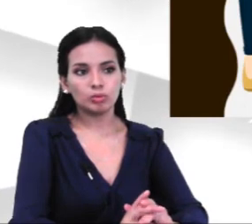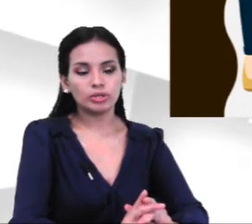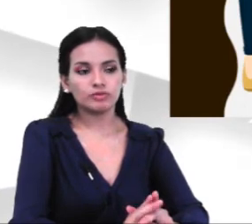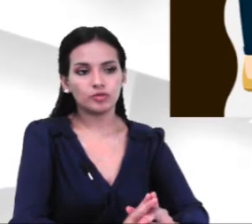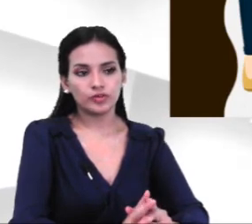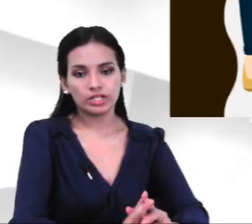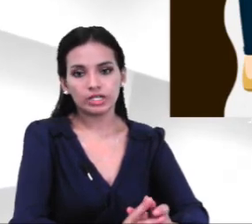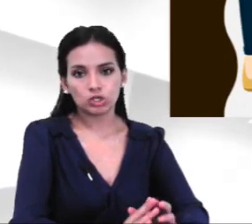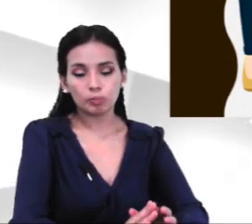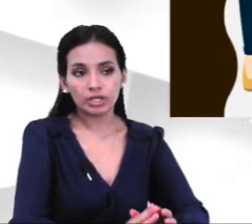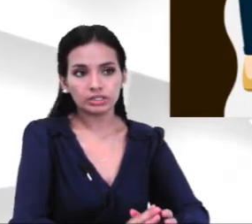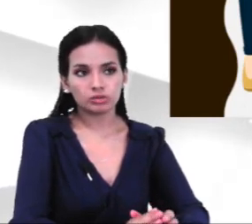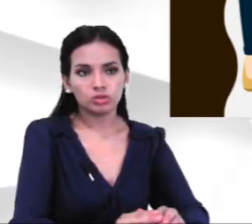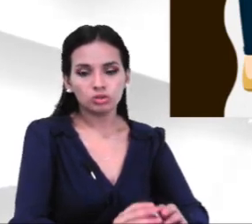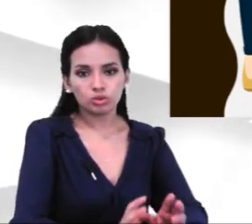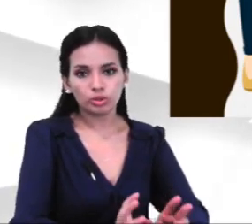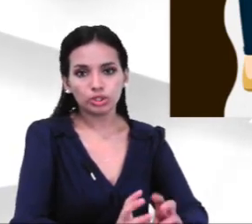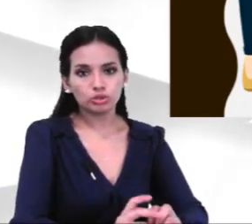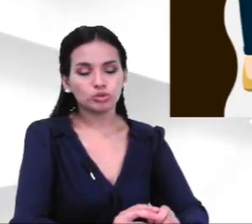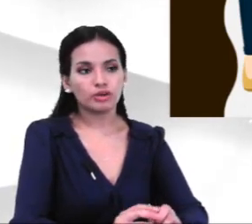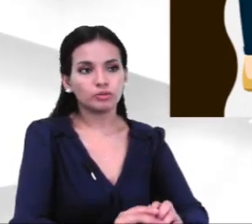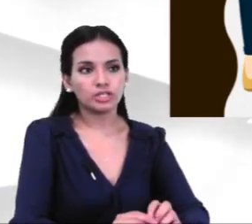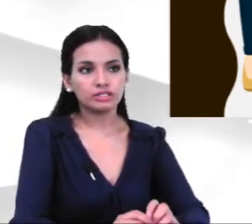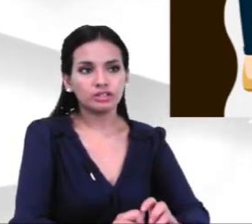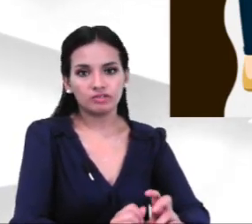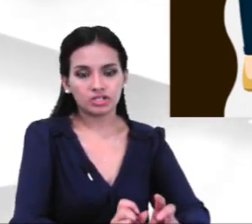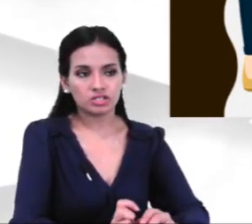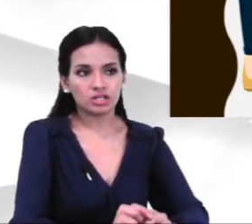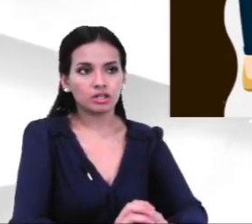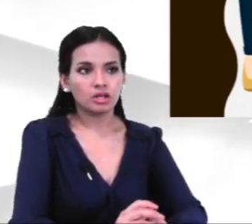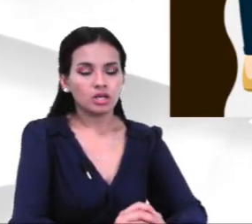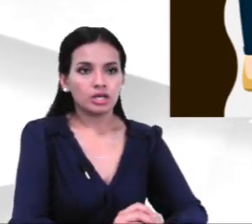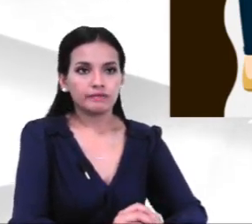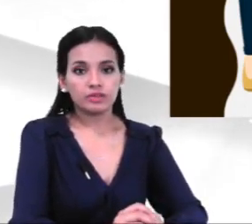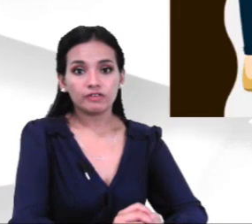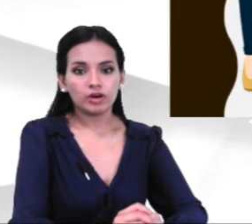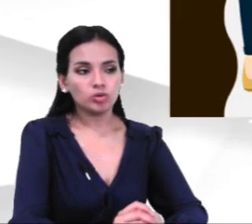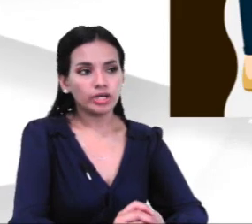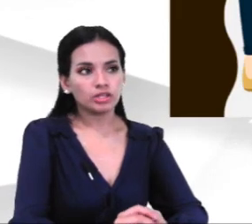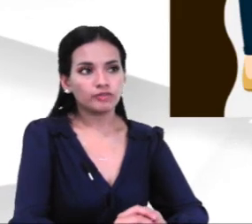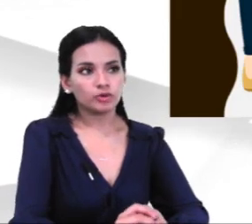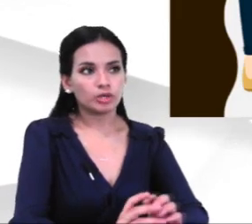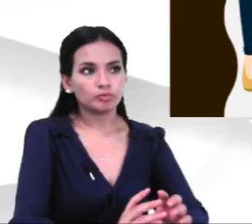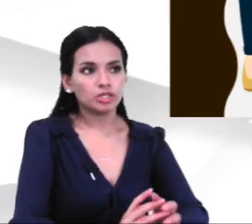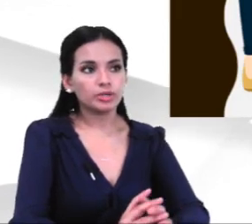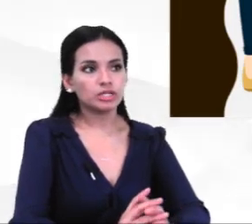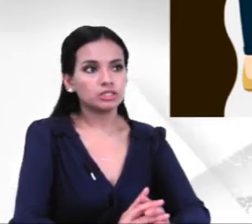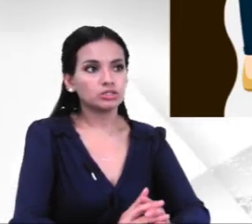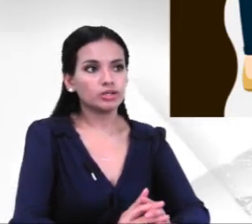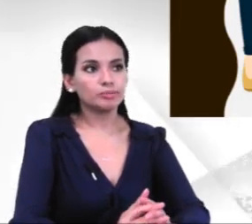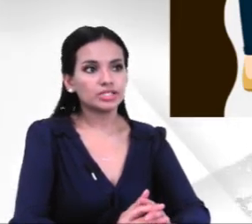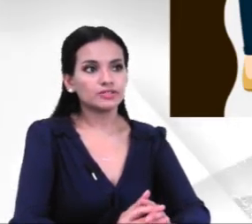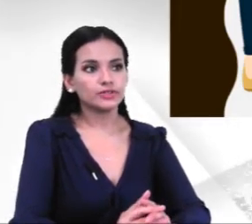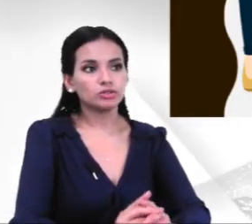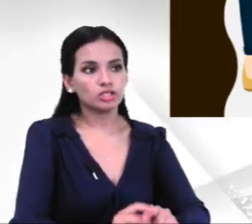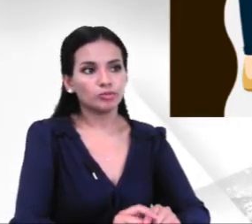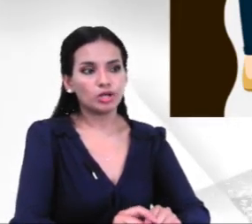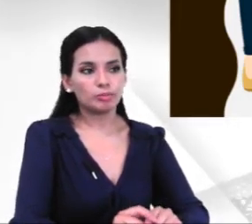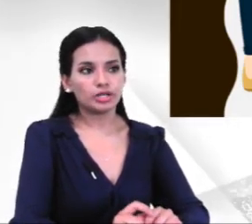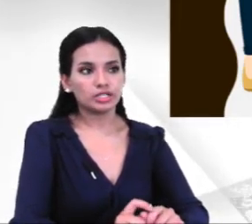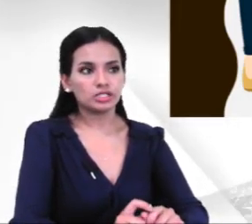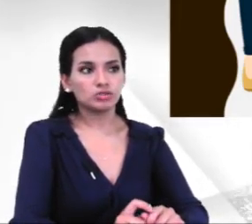reserva del hombre y biosfera del río plátano todo ellos con abundante diversidad de fauna y de flora y para el litoral pacífico